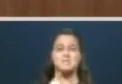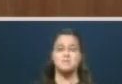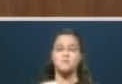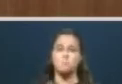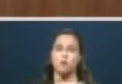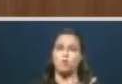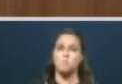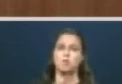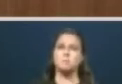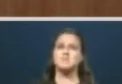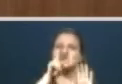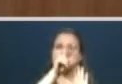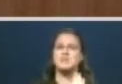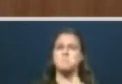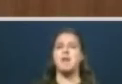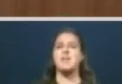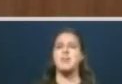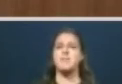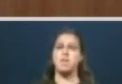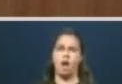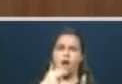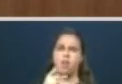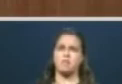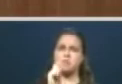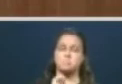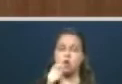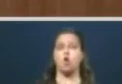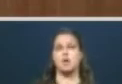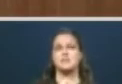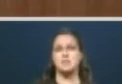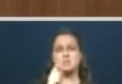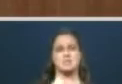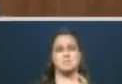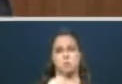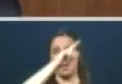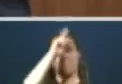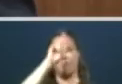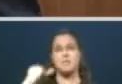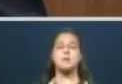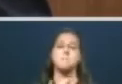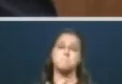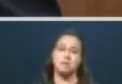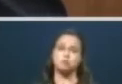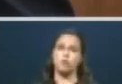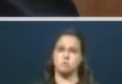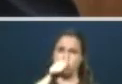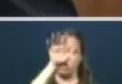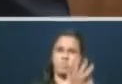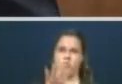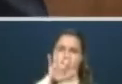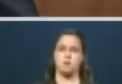de colaboración en materia de licencias de caza y pesca con castilla la mancha extremadura madrid y el propio gobierno de la nación